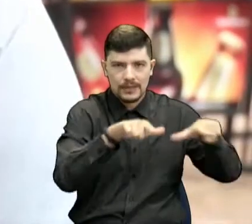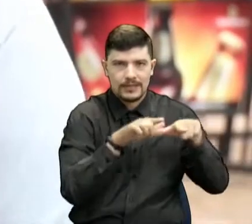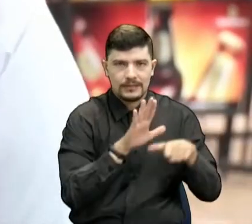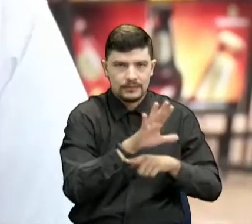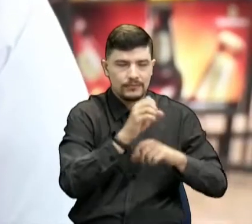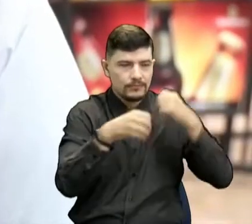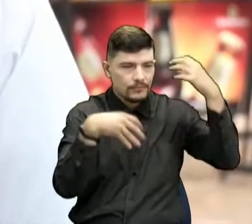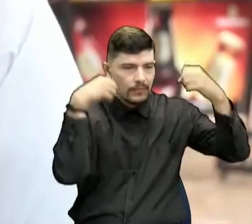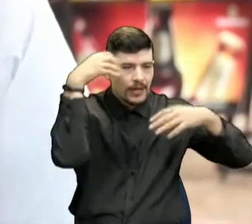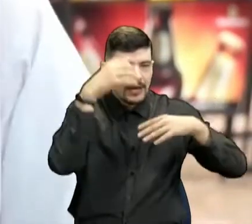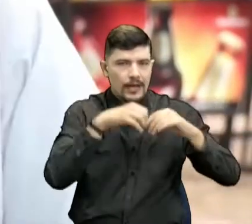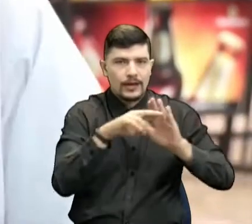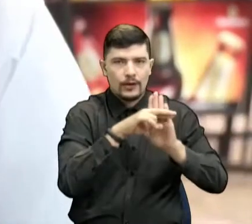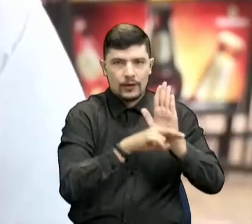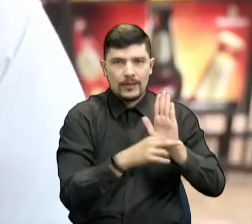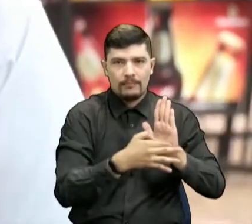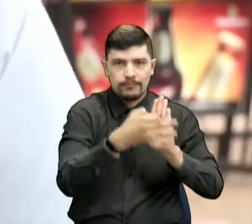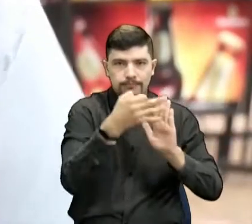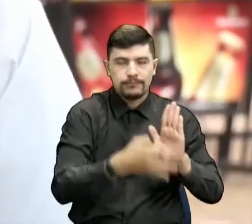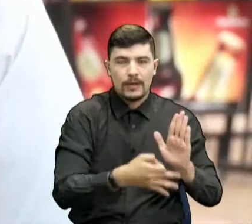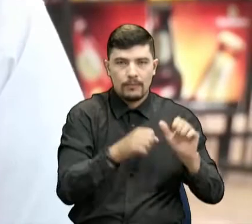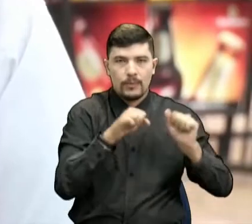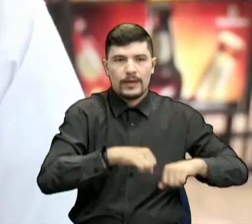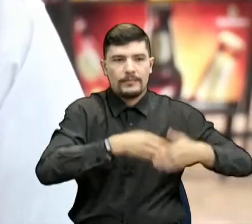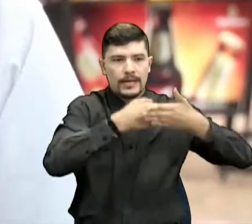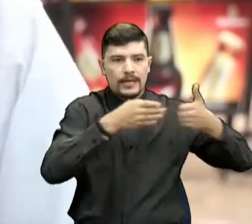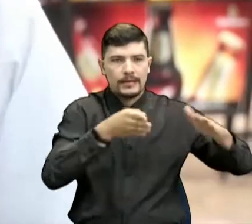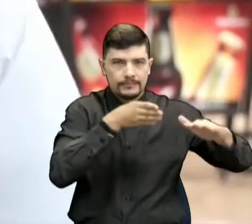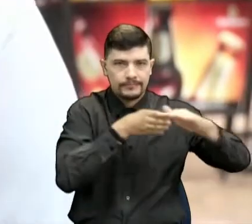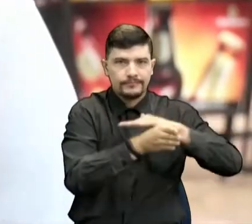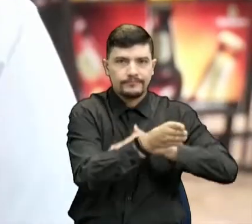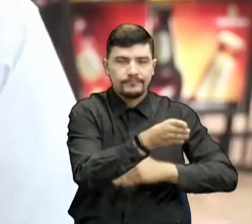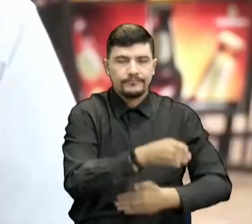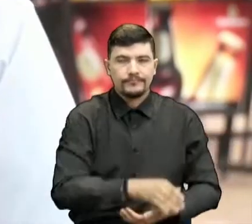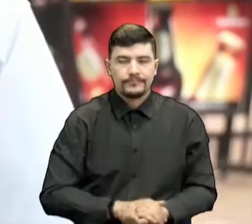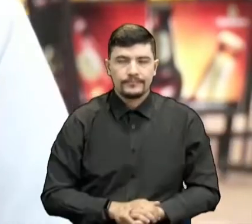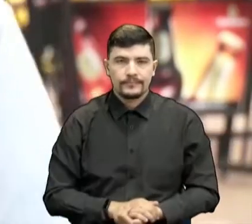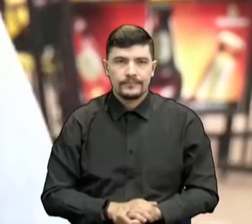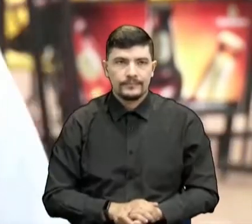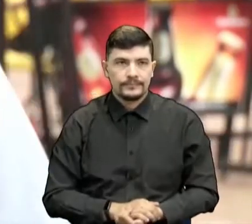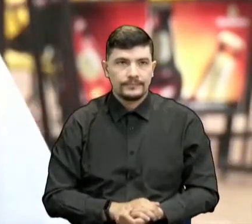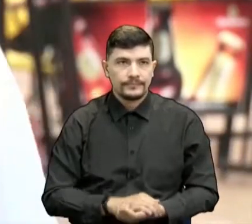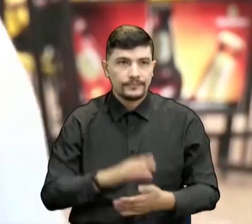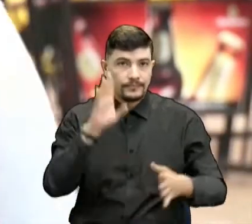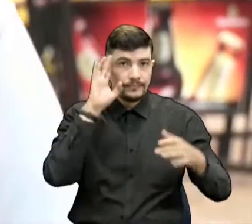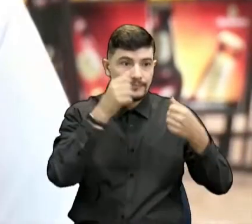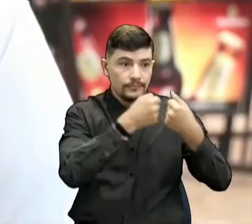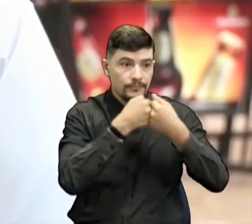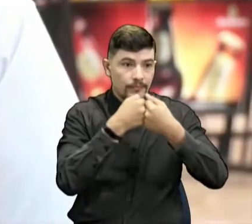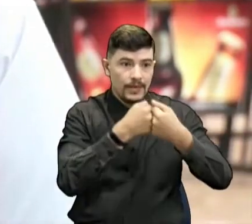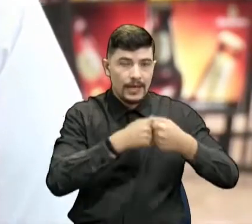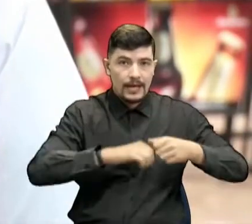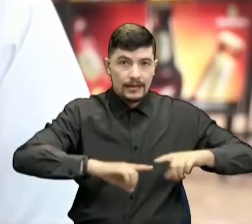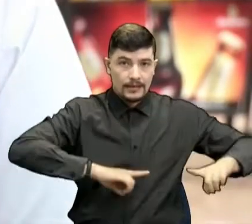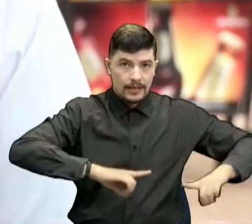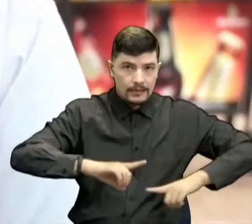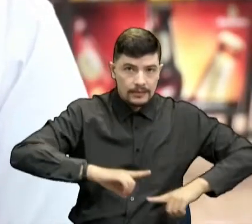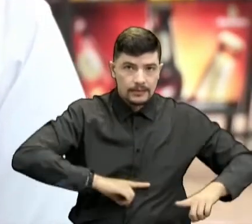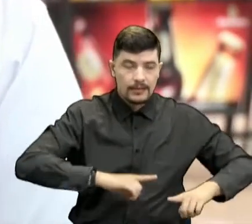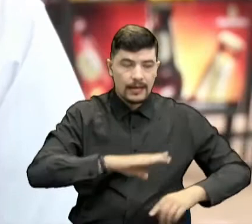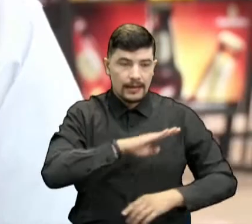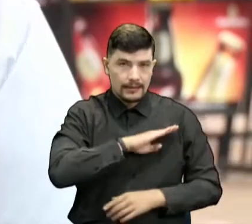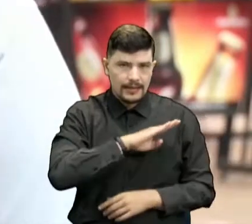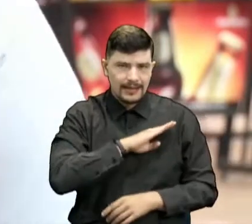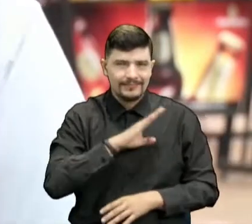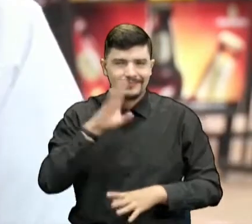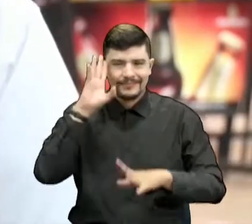ser pedagógica, la idea sale de la alcaldía municipal en acompañamiento con Asobares y todos los empresarios de la noche que estamos